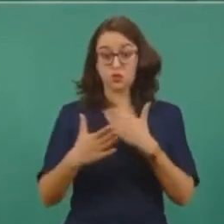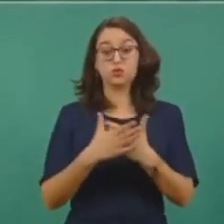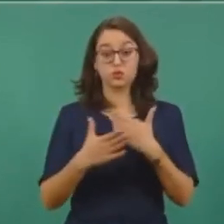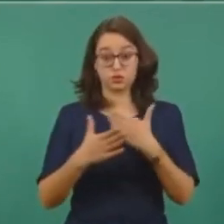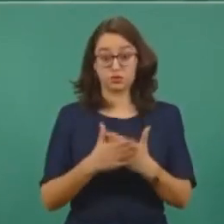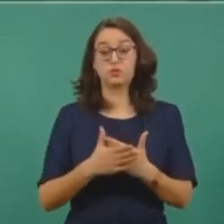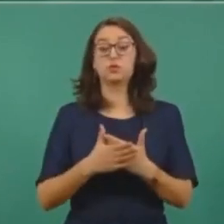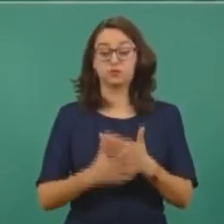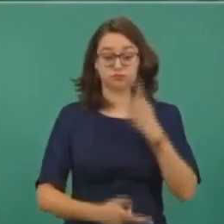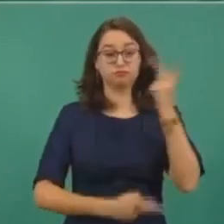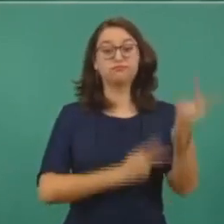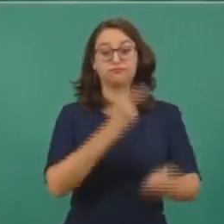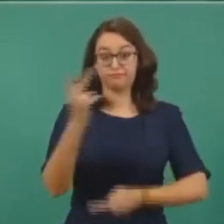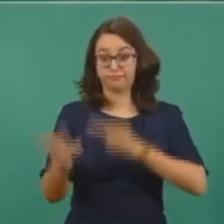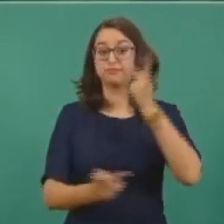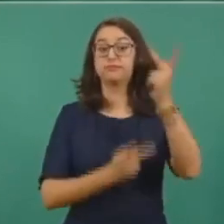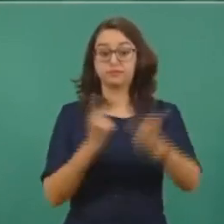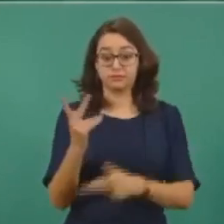estos procesos